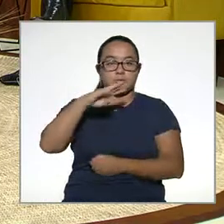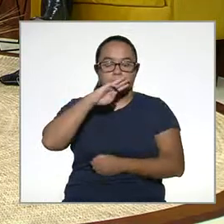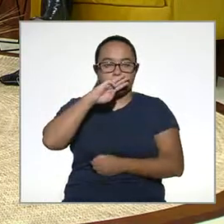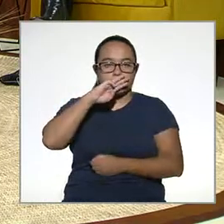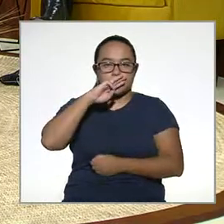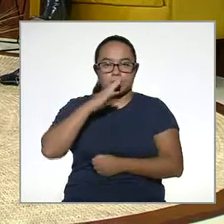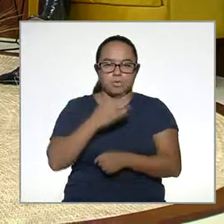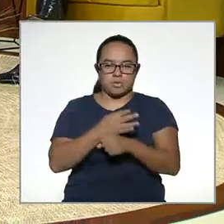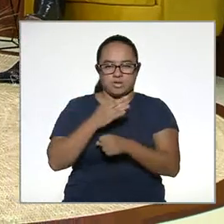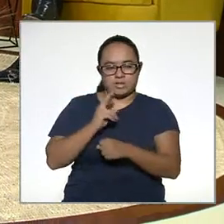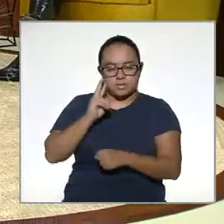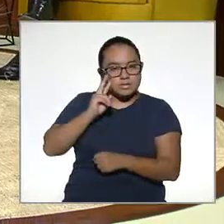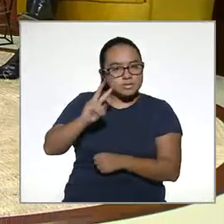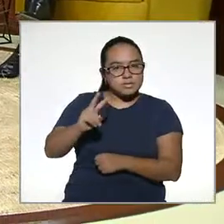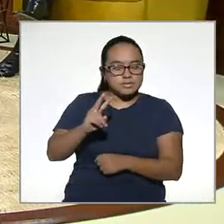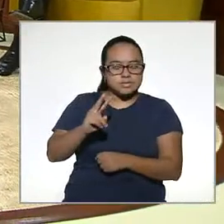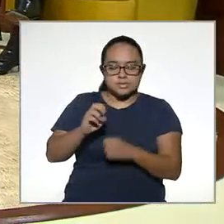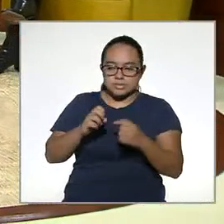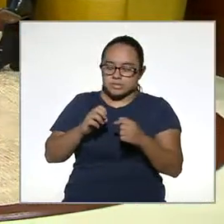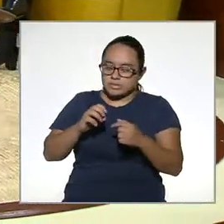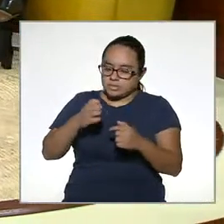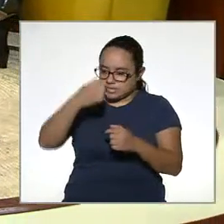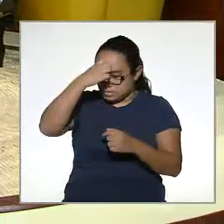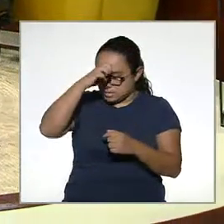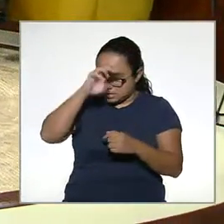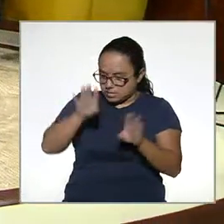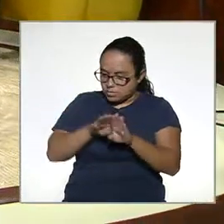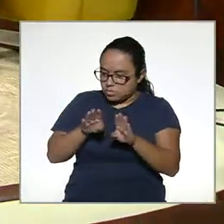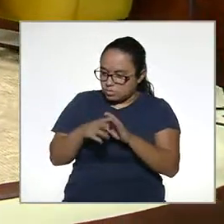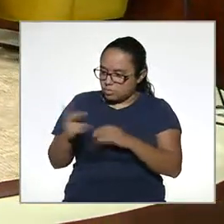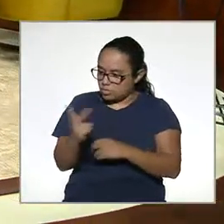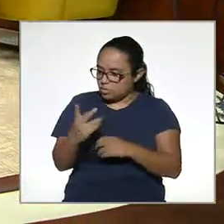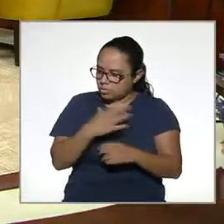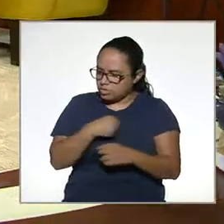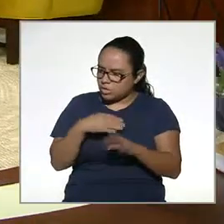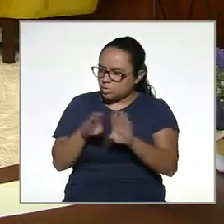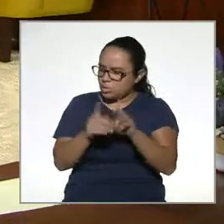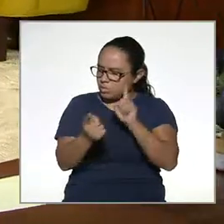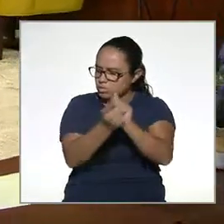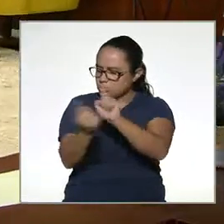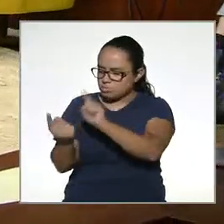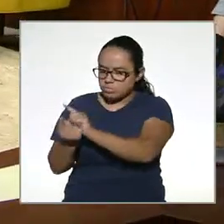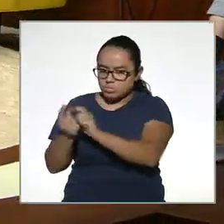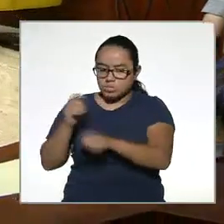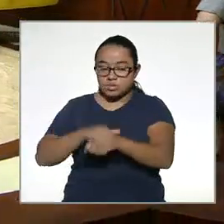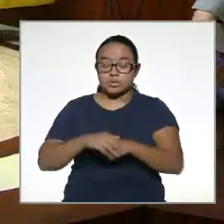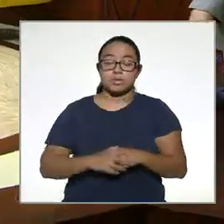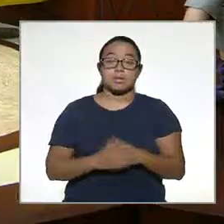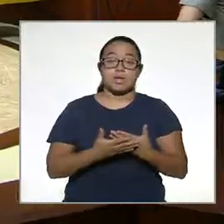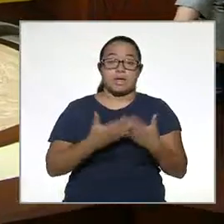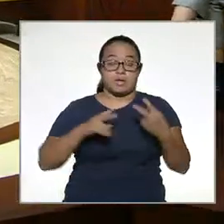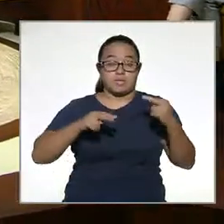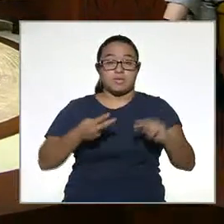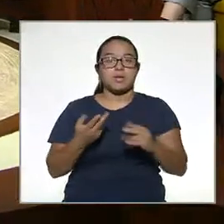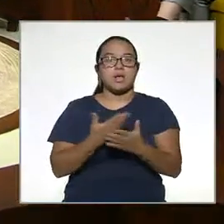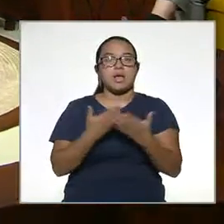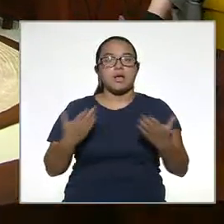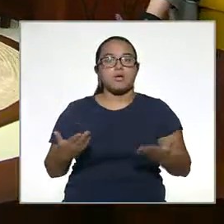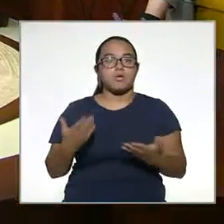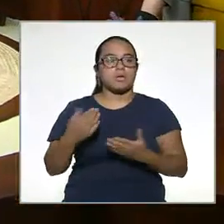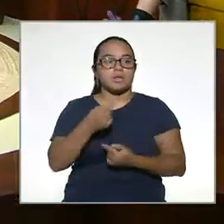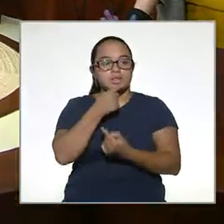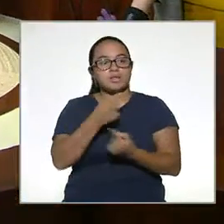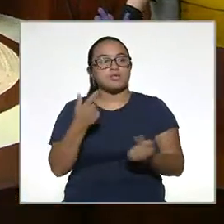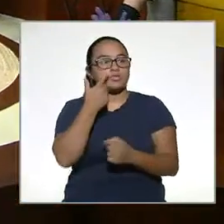está viendo esta experiencia de la diferencia que ahora hay en la socialización en sus dos hijos. Nos dice, al contrario, ahora los niños quieren tener muchos